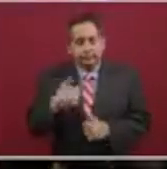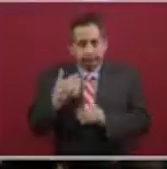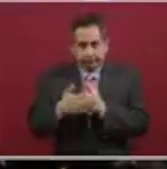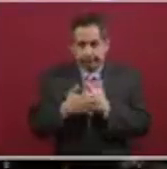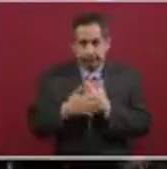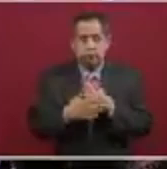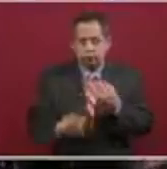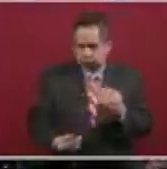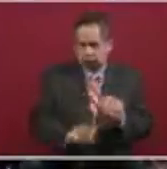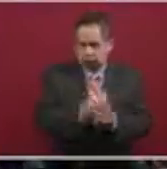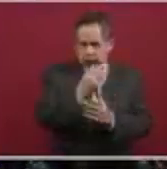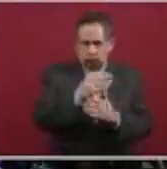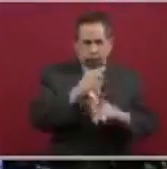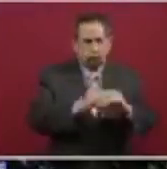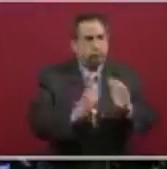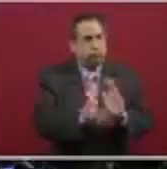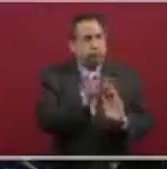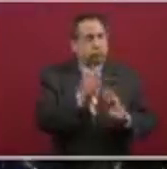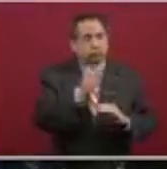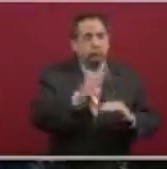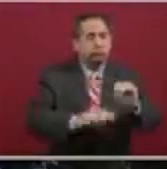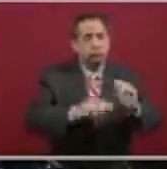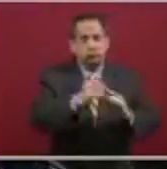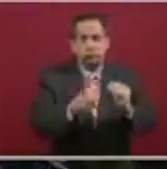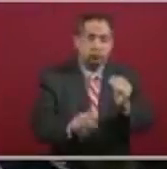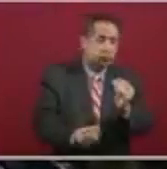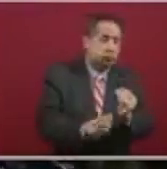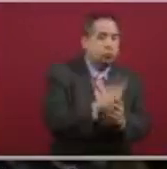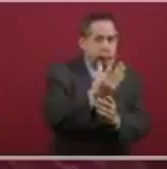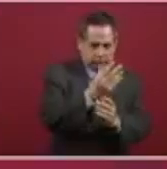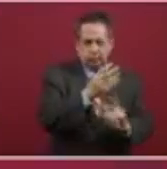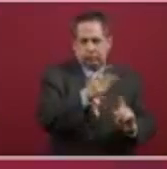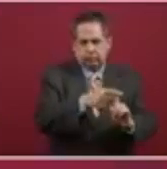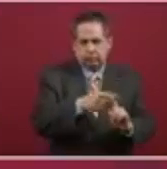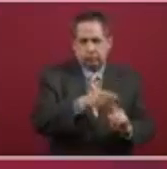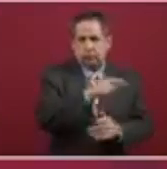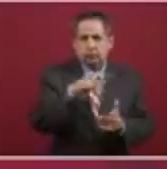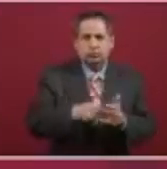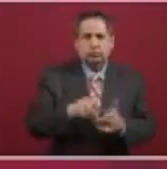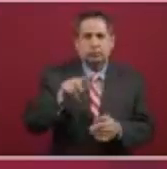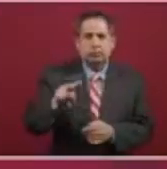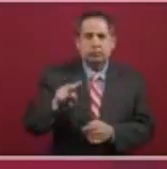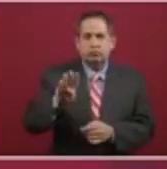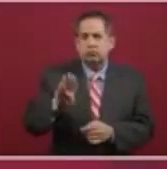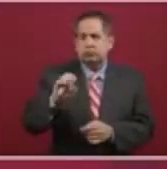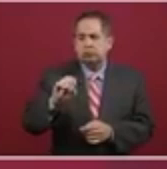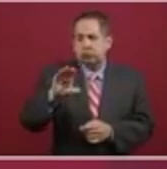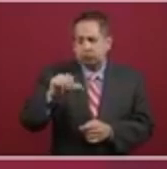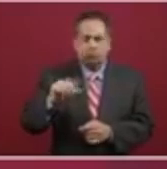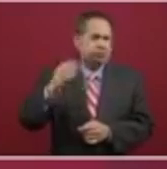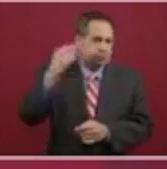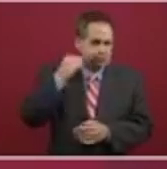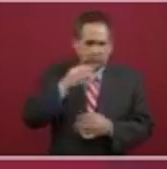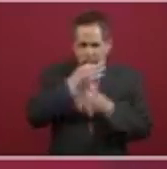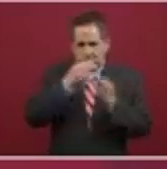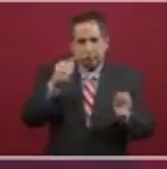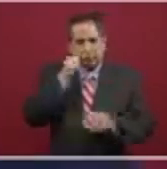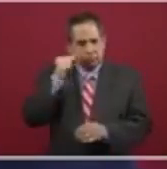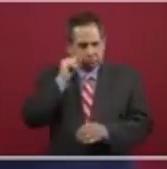construir la refinería de Dos Bocas, ya lo anunciamos ayer,